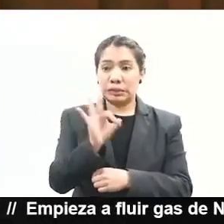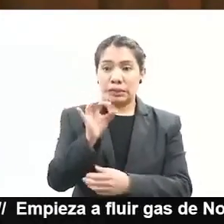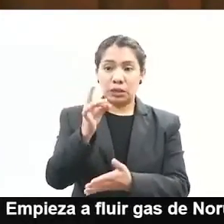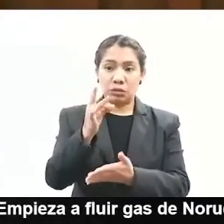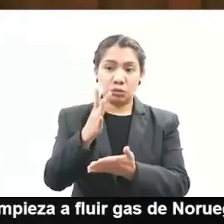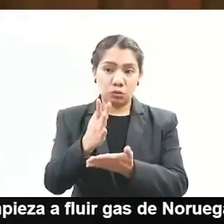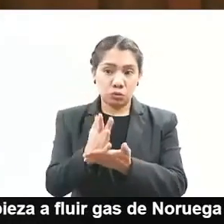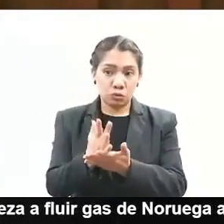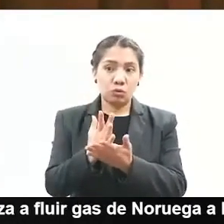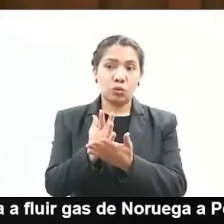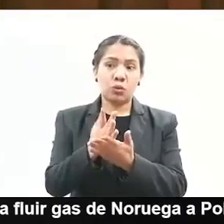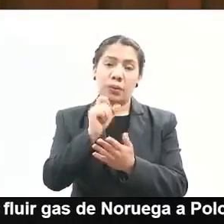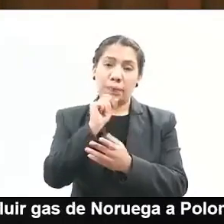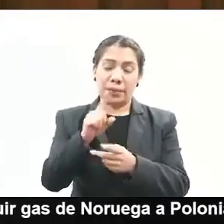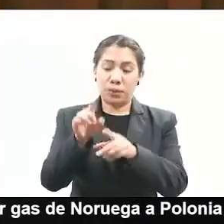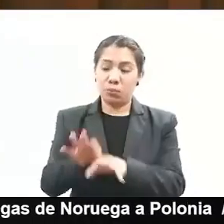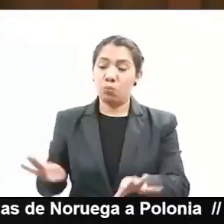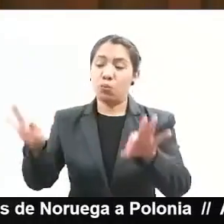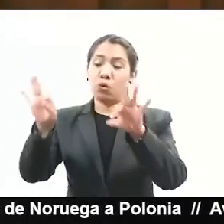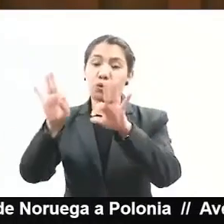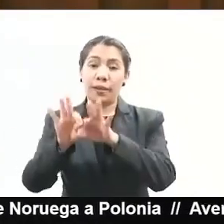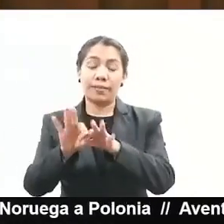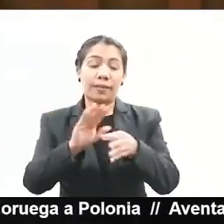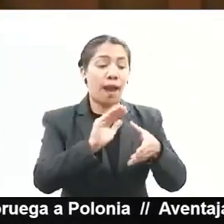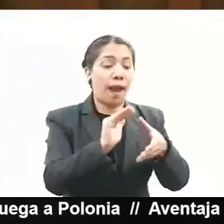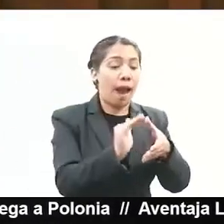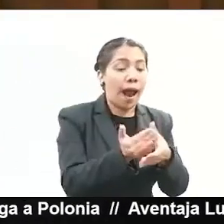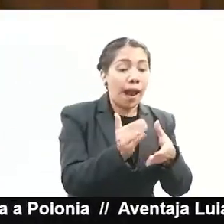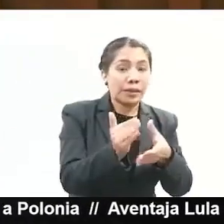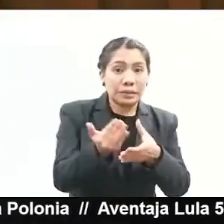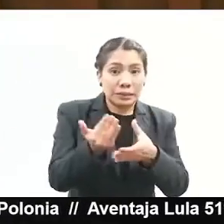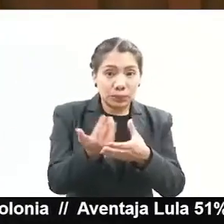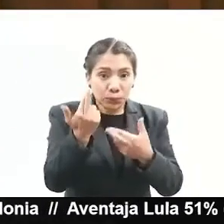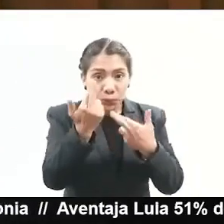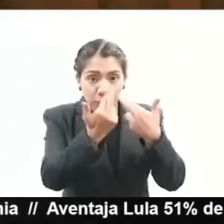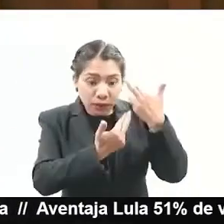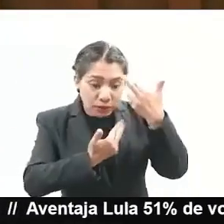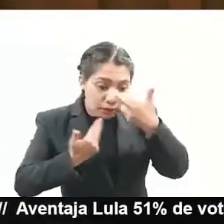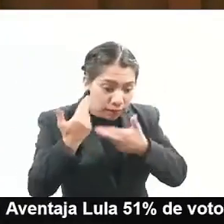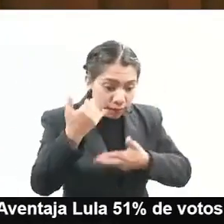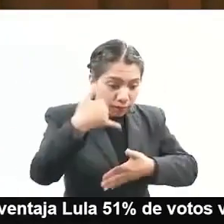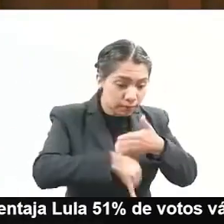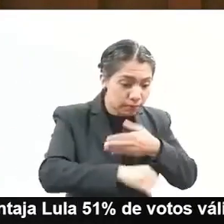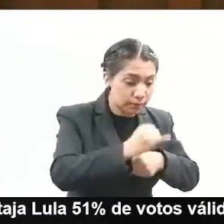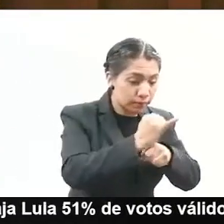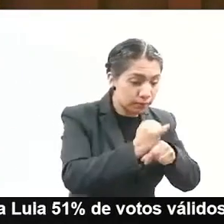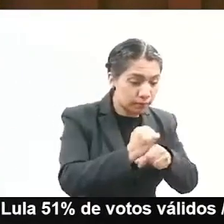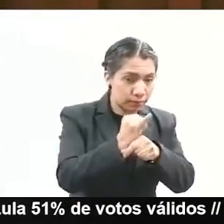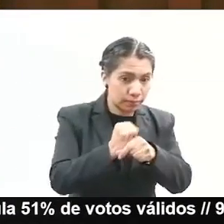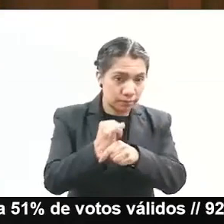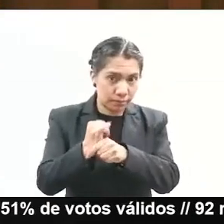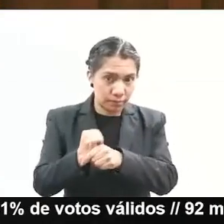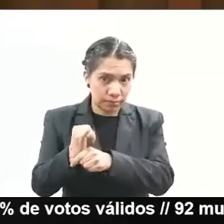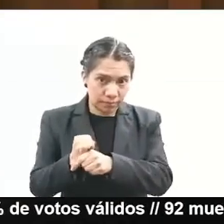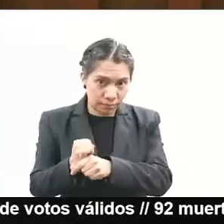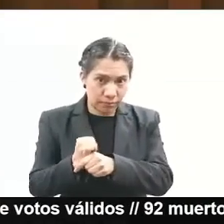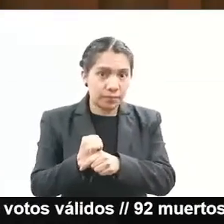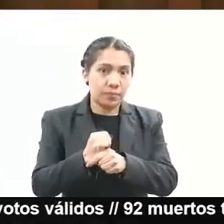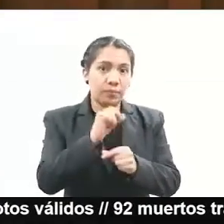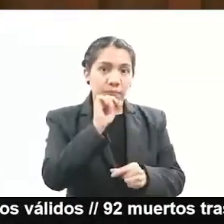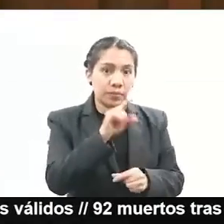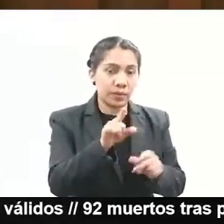también contar con los archivos, con la información básica que nos permitiera corroborar muchas de esas informaciones. Las cosas que les contamos no son opiniones del